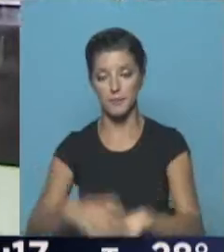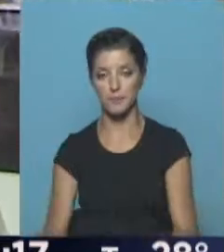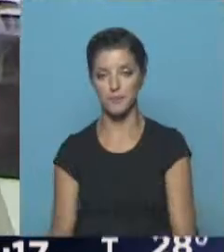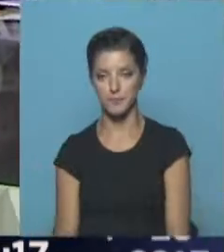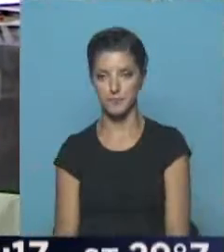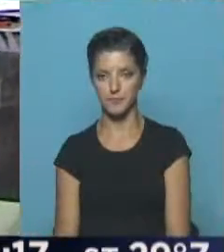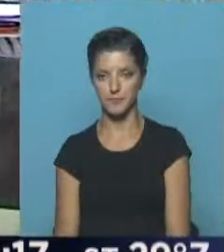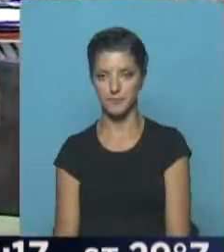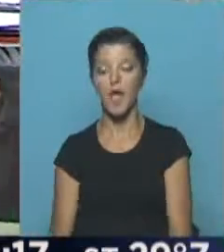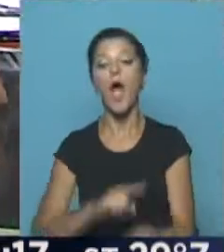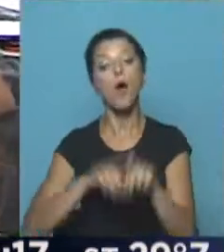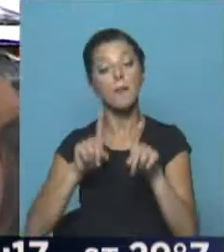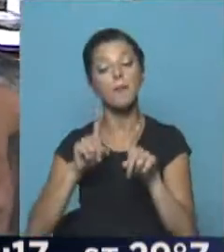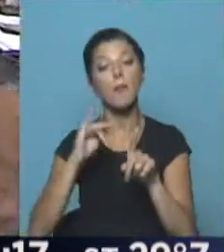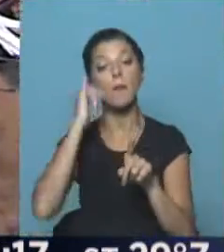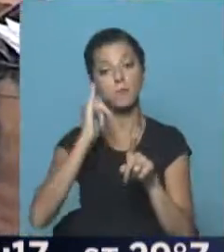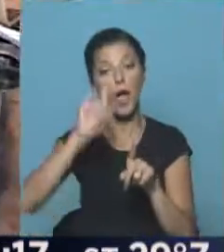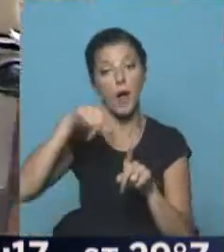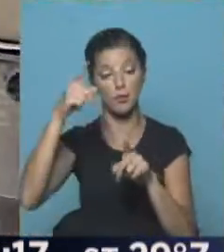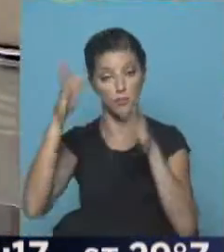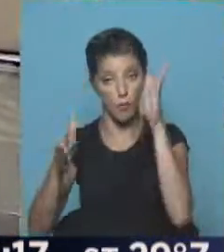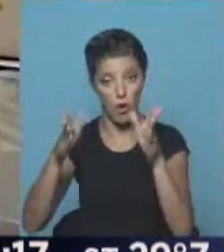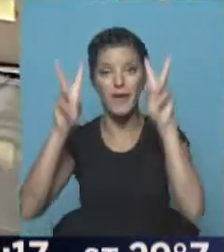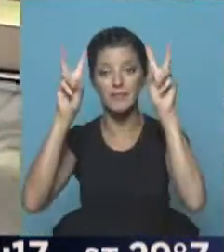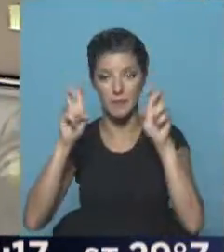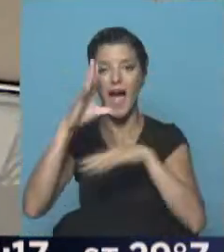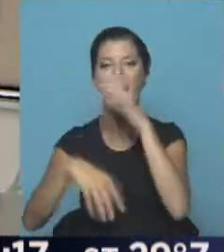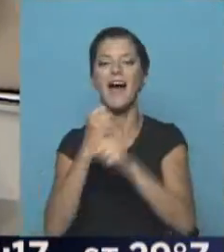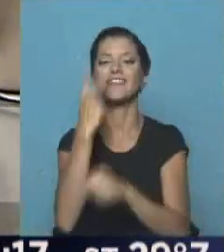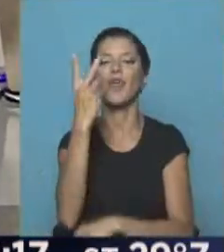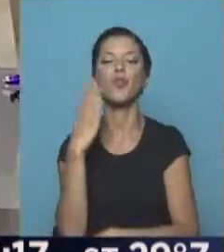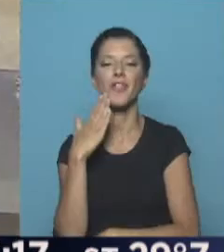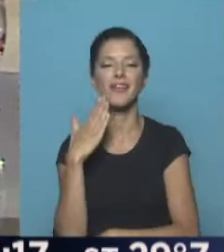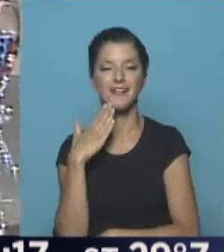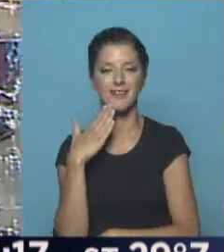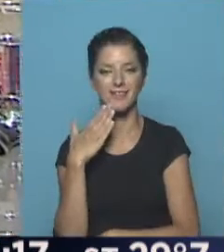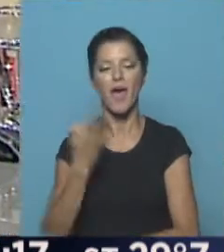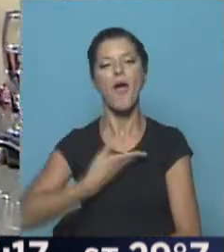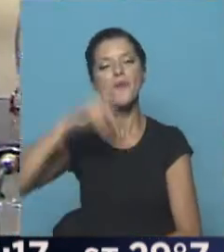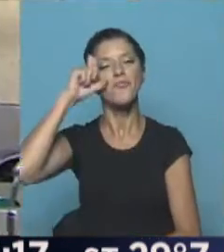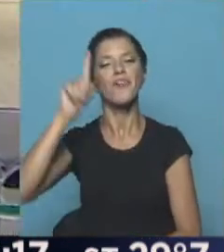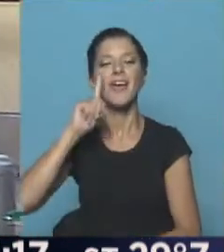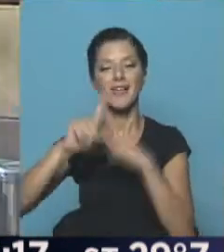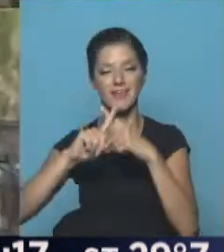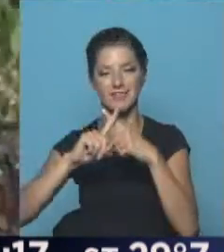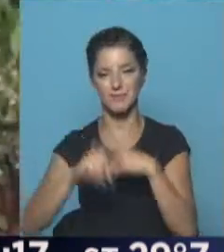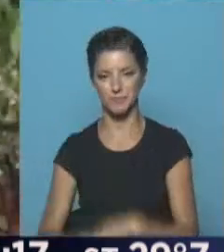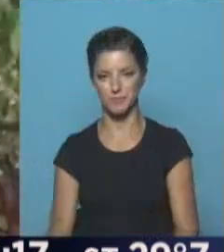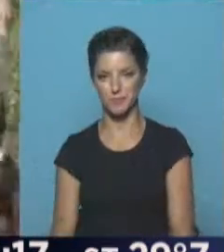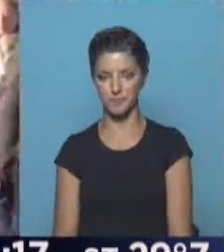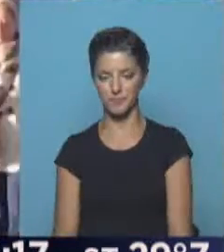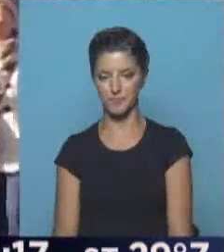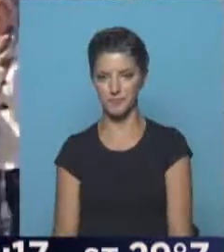que vamos a hablar ahora de lo que viene en el siguiente bloque hasta las 14 estamos con ustedes félix hechos cuando